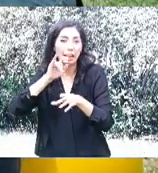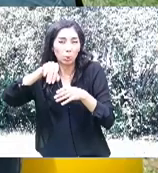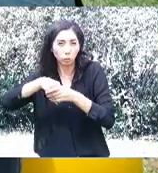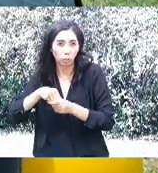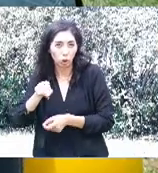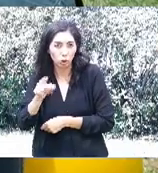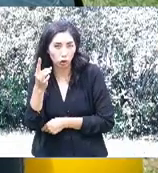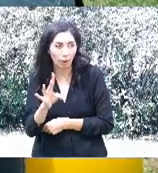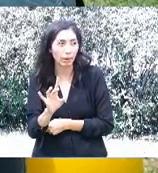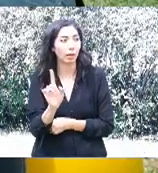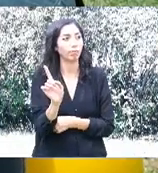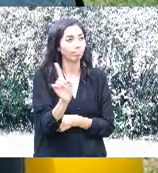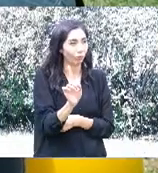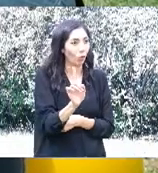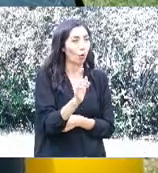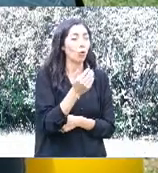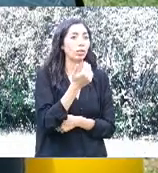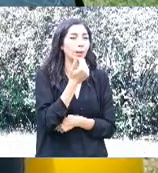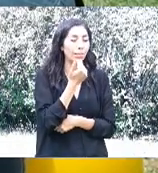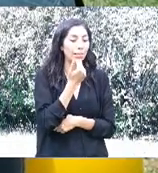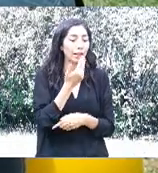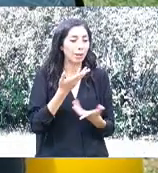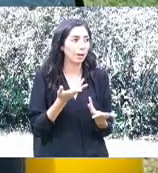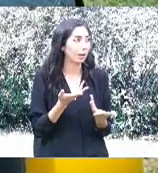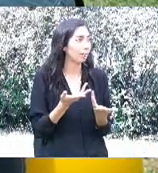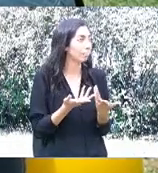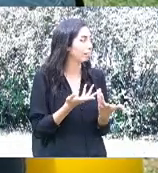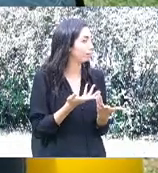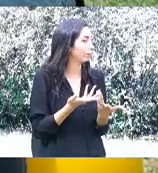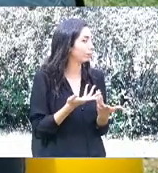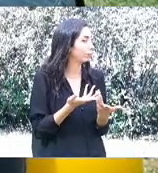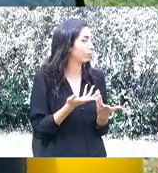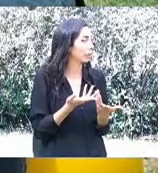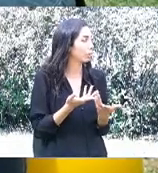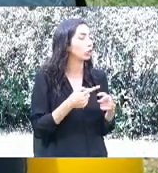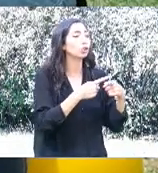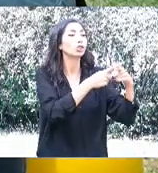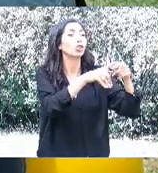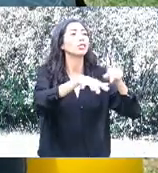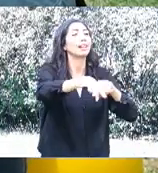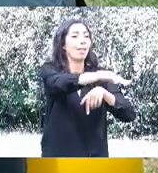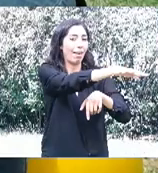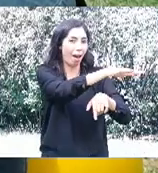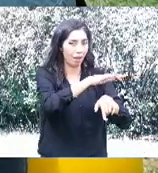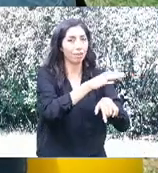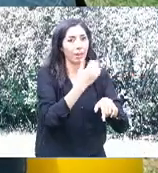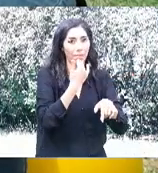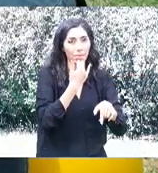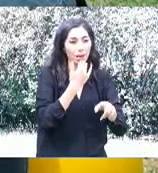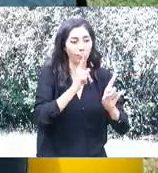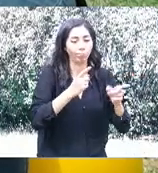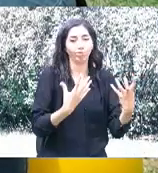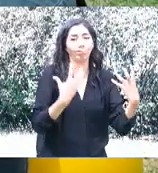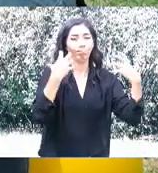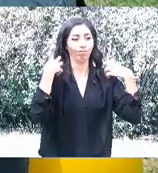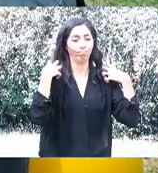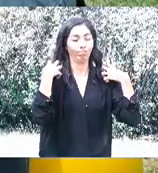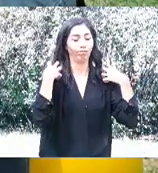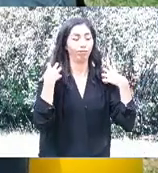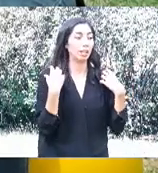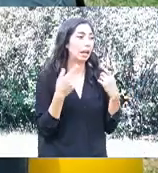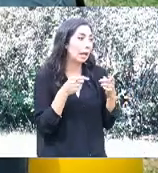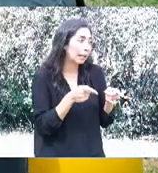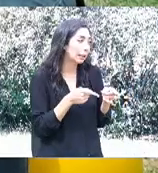que también eh ocurre acá una eh sociedad expansiva por lo menos ese es como el espíritu que que